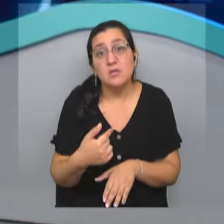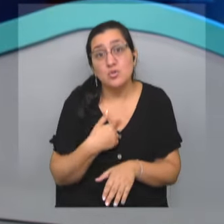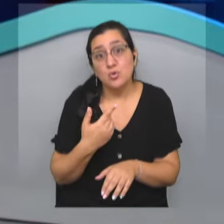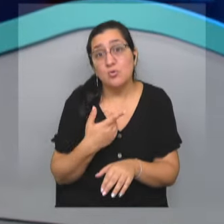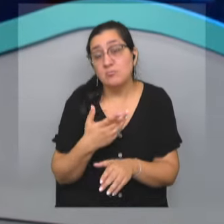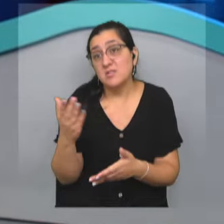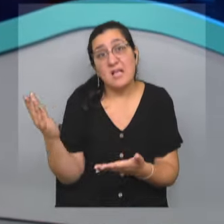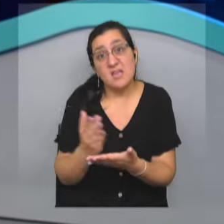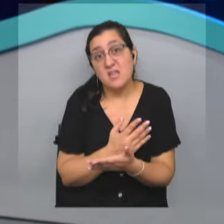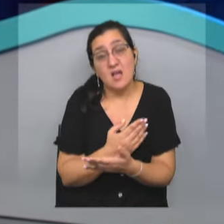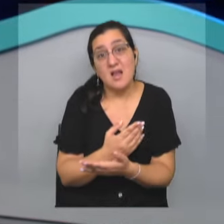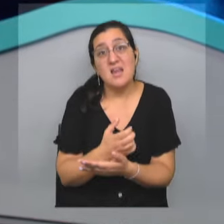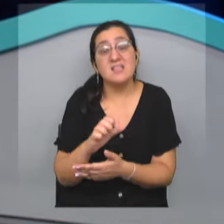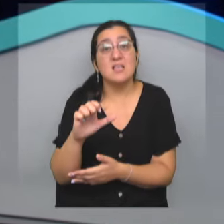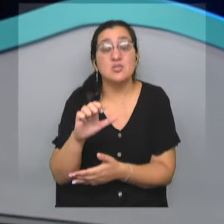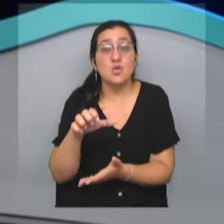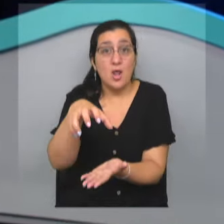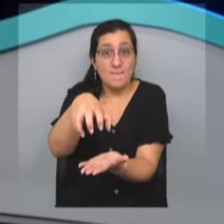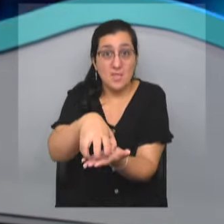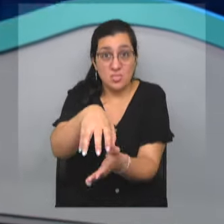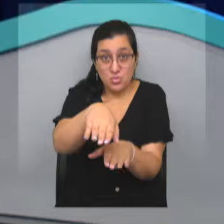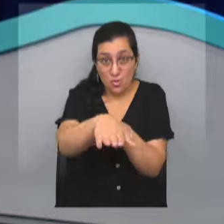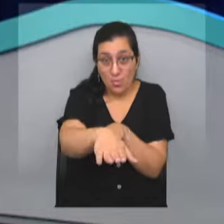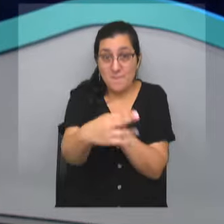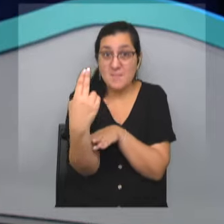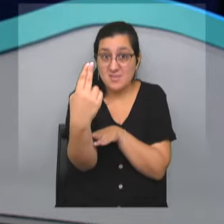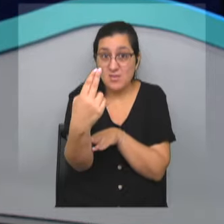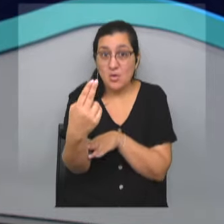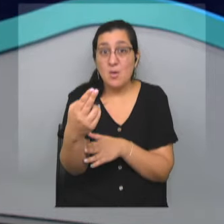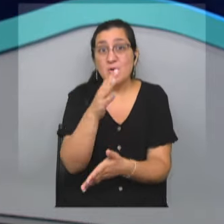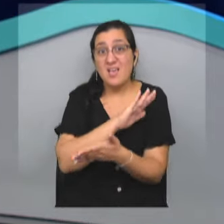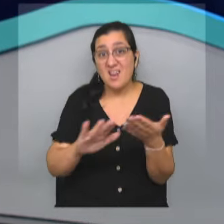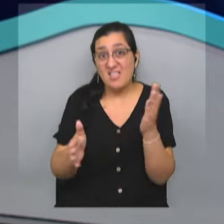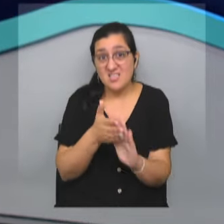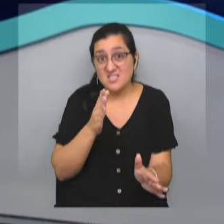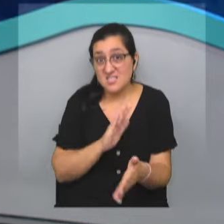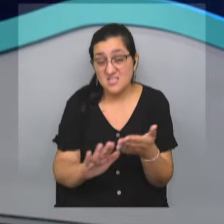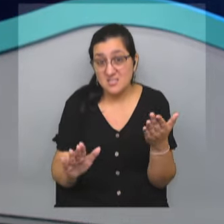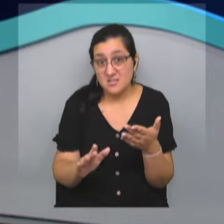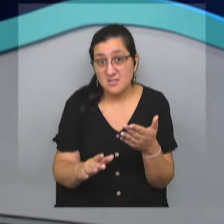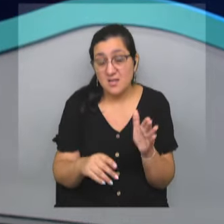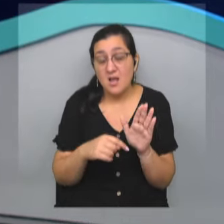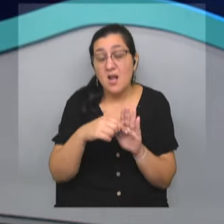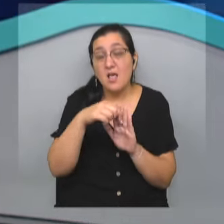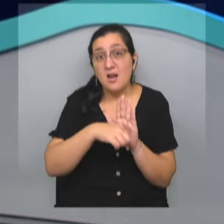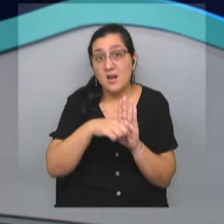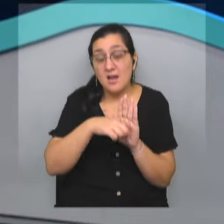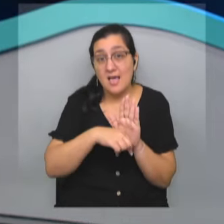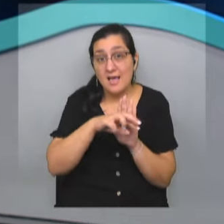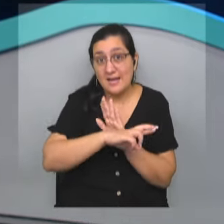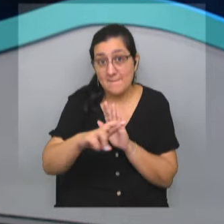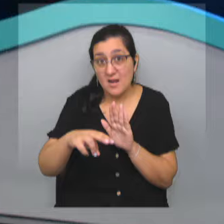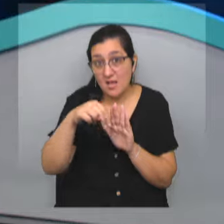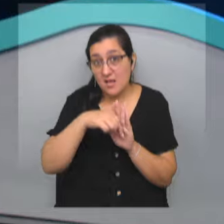por ejemplo, sacando todo ese estacionamiento que hay, que además es gratis. Claro. Creo, del lado de la Rambla.